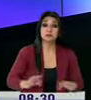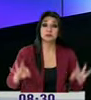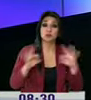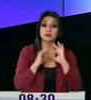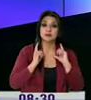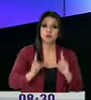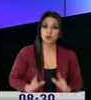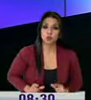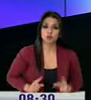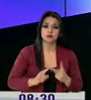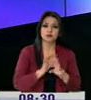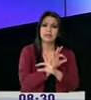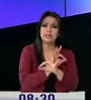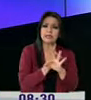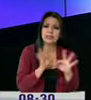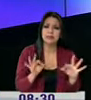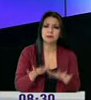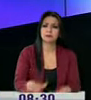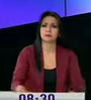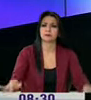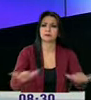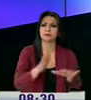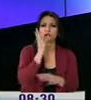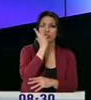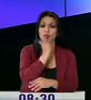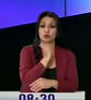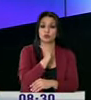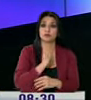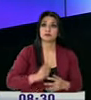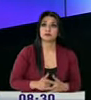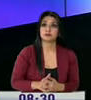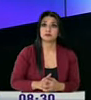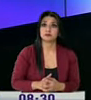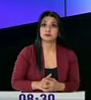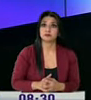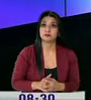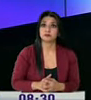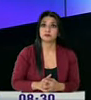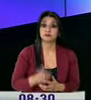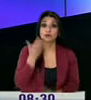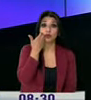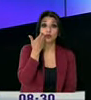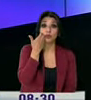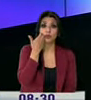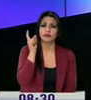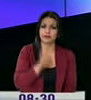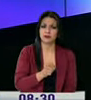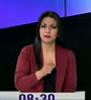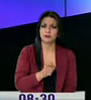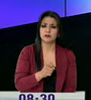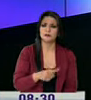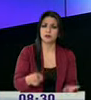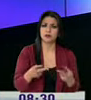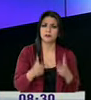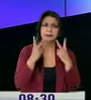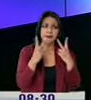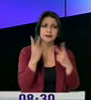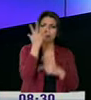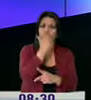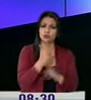la imagen, aparte de eso, no solamente en el sentido de la comodidad se tiene que ver, sino